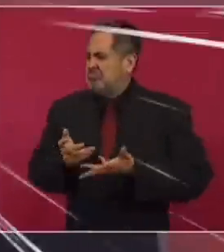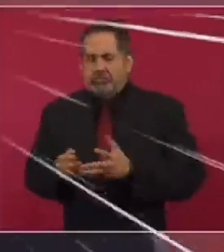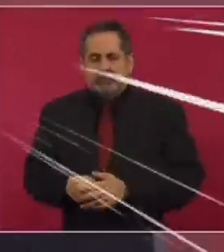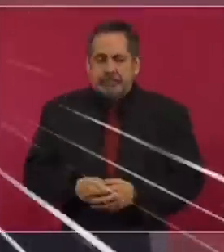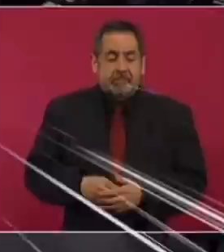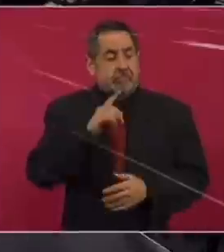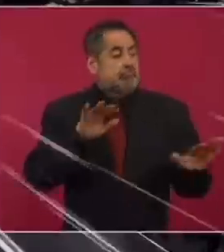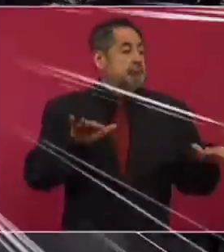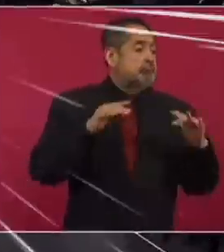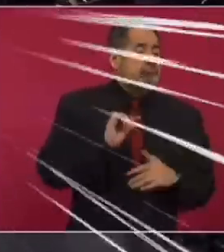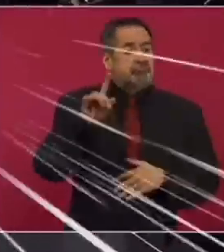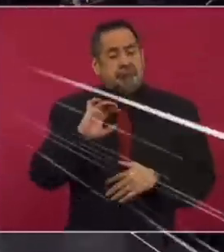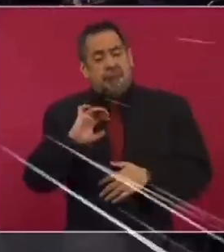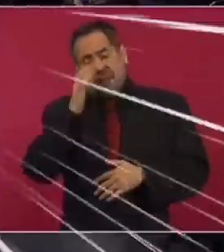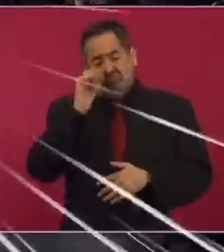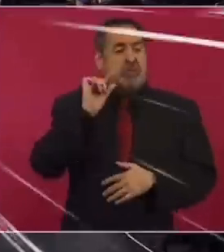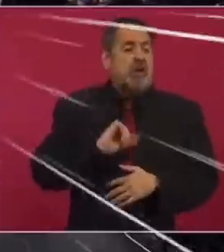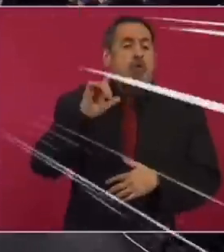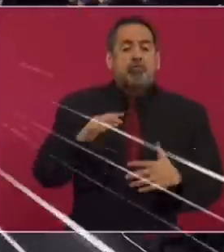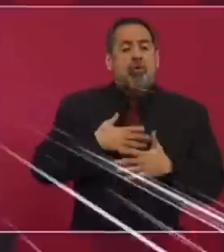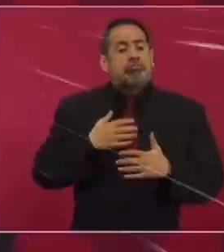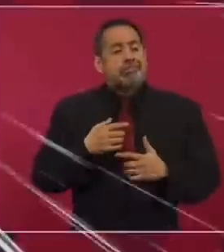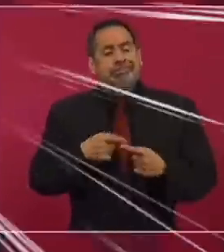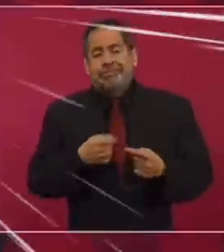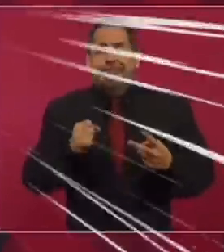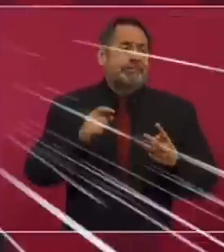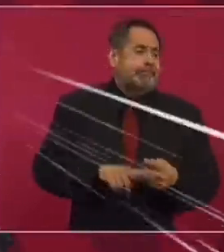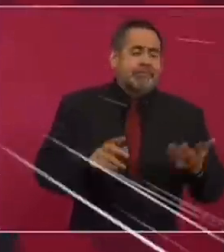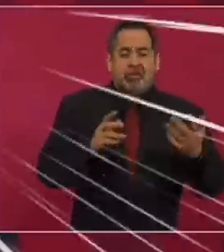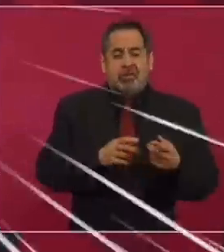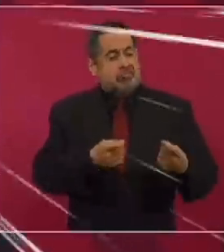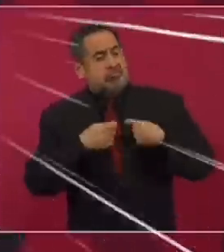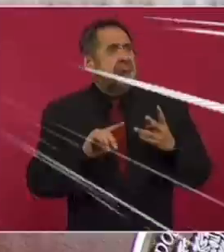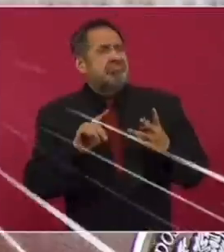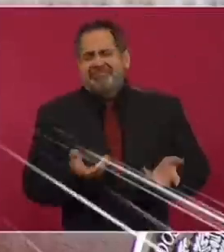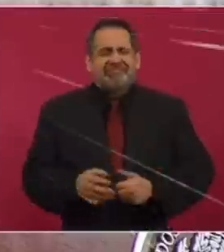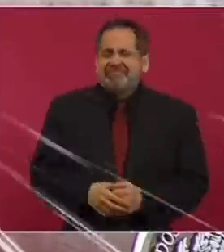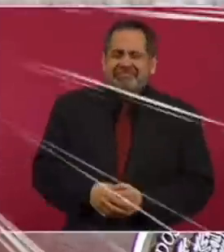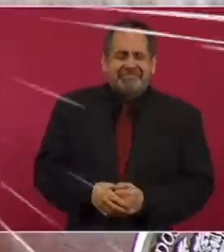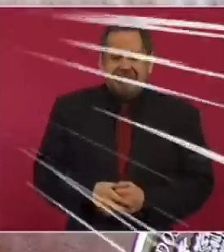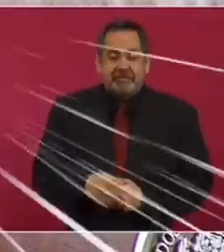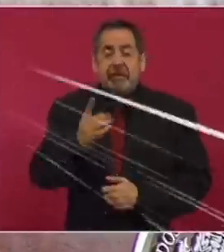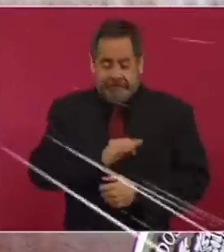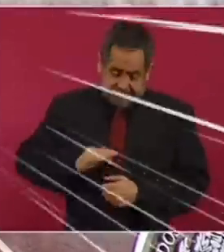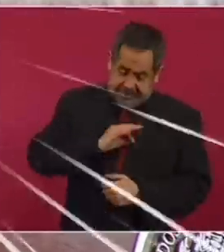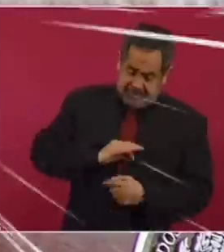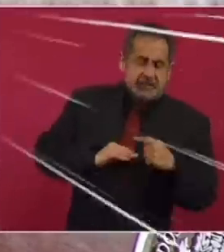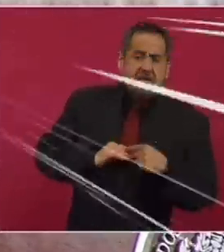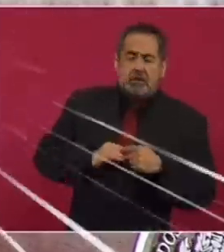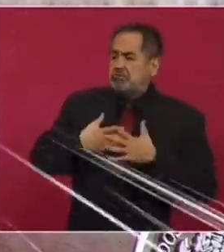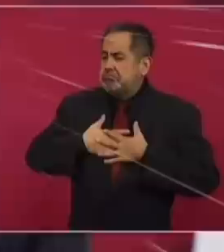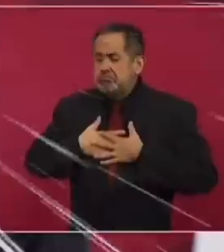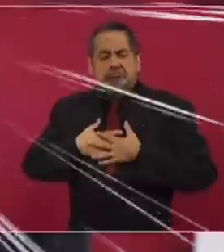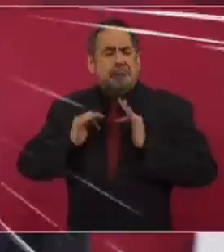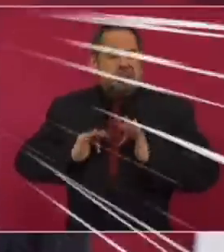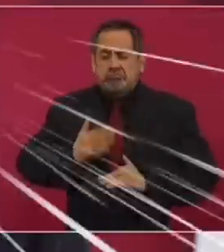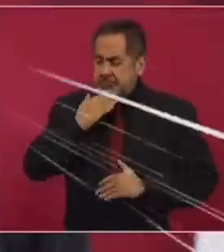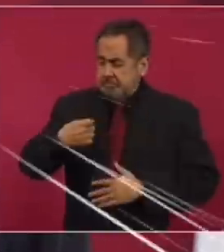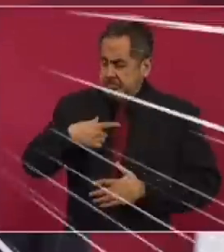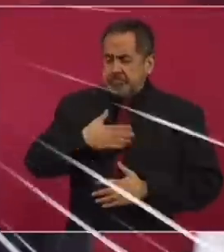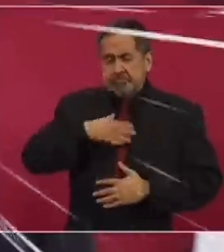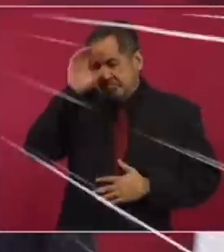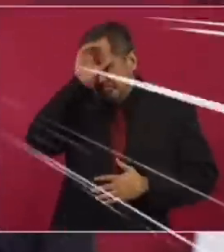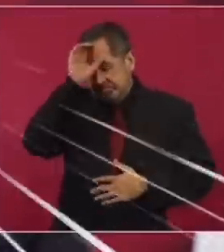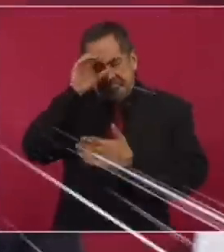Tampoco es la fama, ni los títulos, ni los nobiliarios, ni los académicos. La verdadera felicidad es estar bien con uno mismo, estar bien con